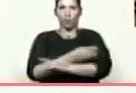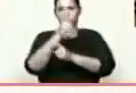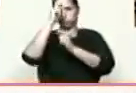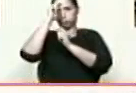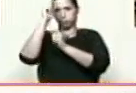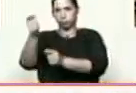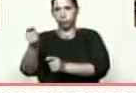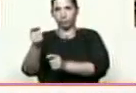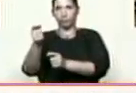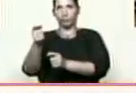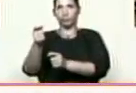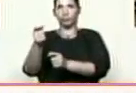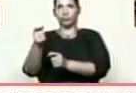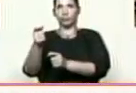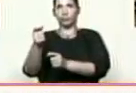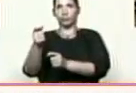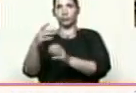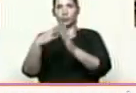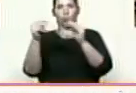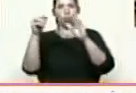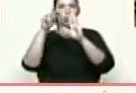que debe estar en todos los niveles.